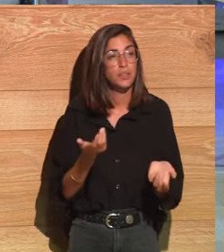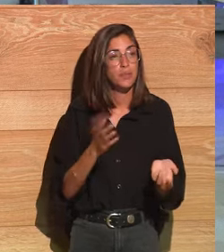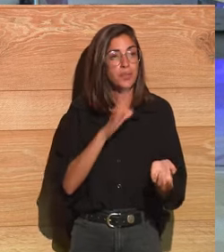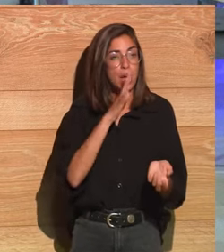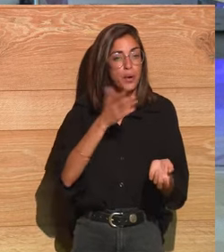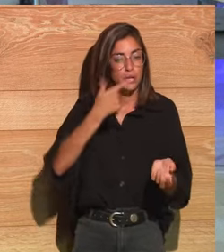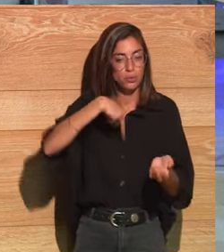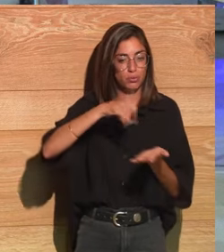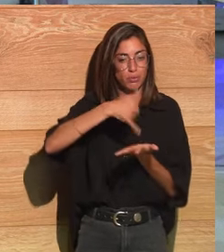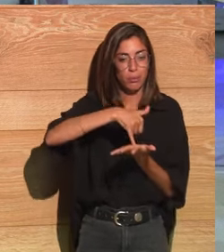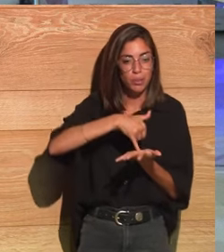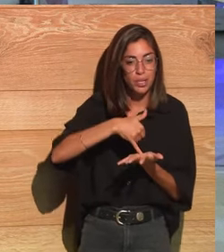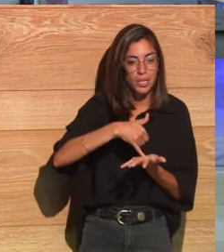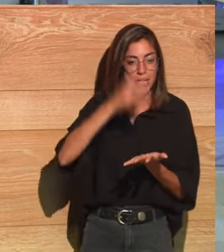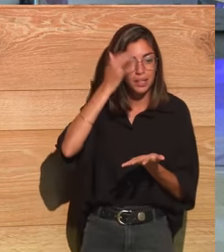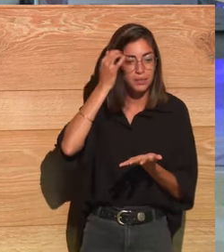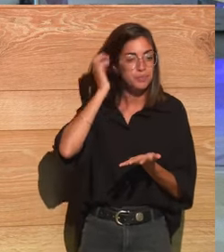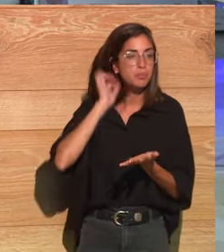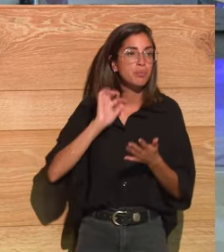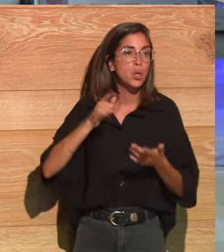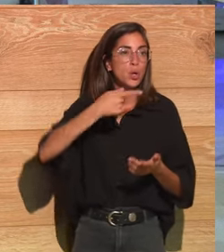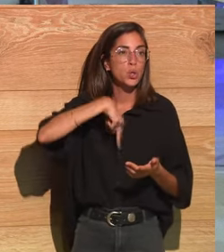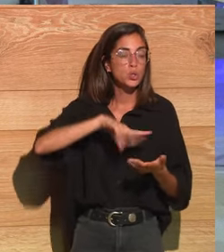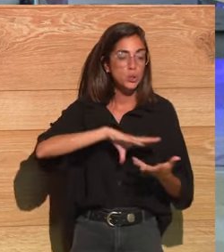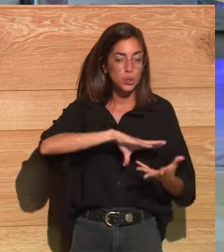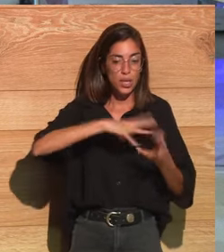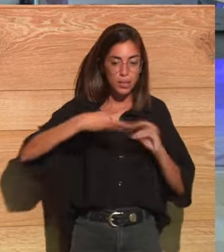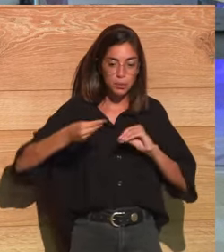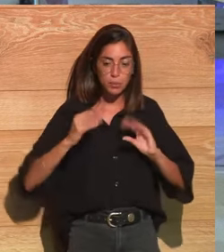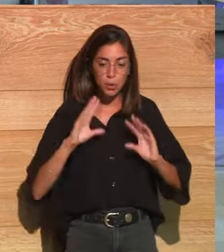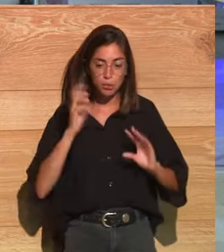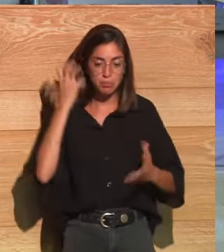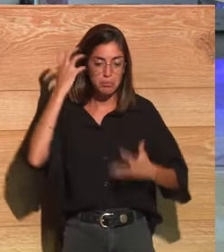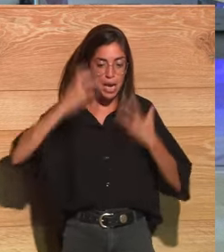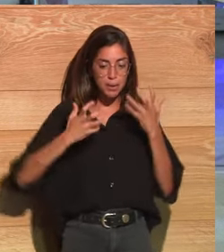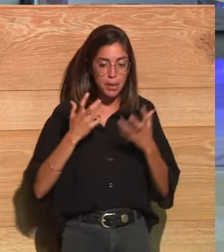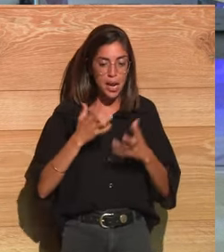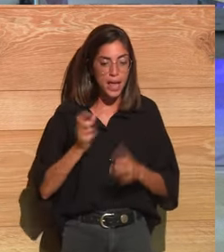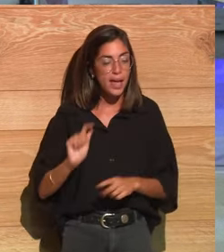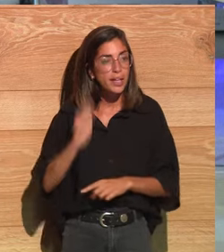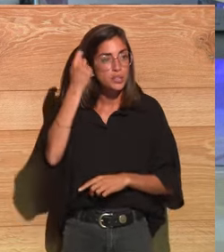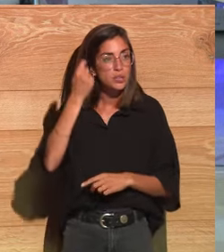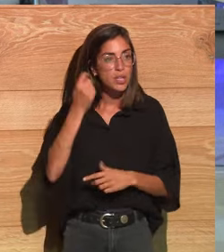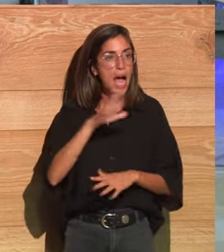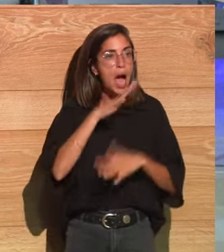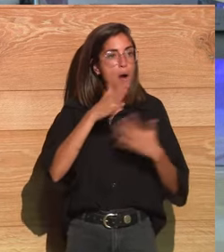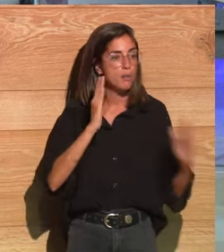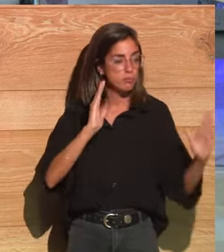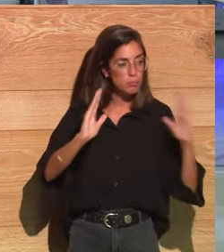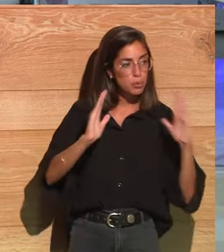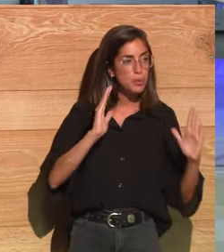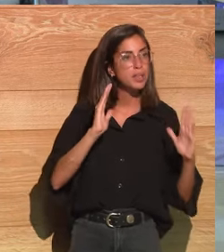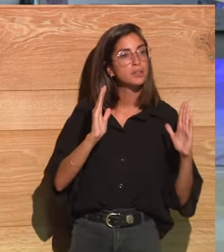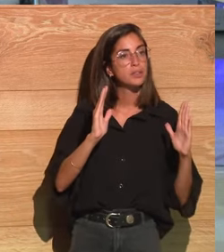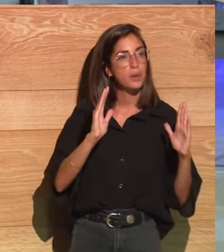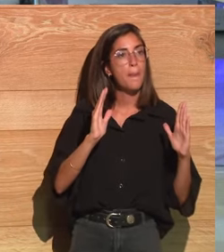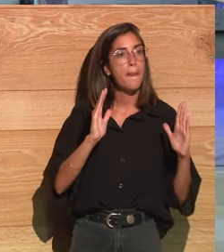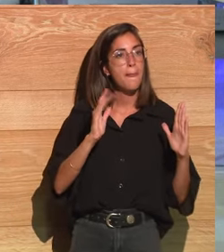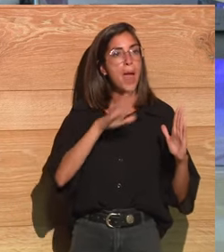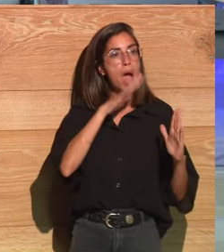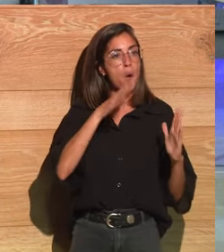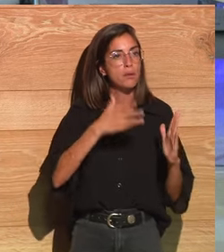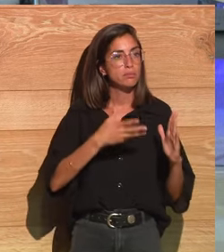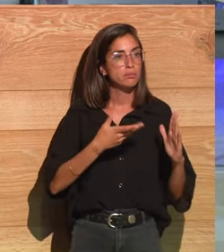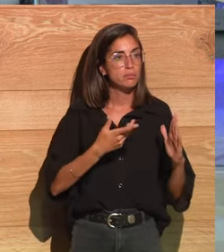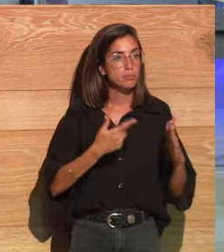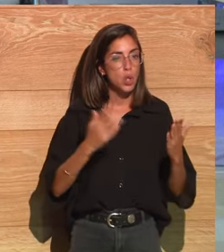¿dónde encajamos todo eso en la historia de una especie que se tiene por exitosa, ¿no? Y dije, pues es el momento. Dije, vamos a sacar de debajo de la